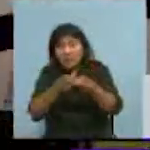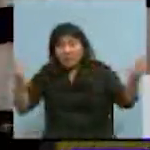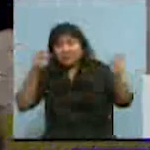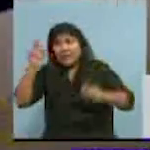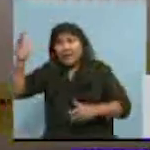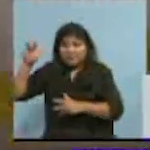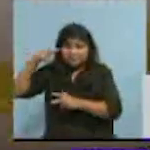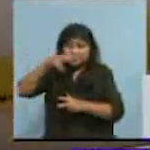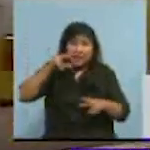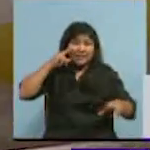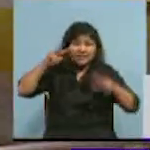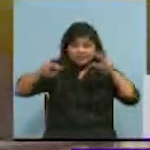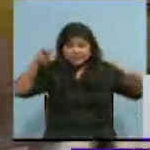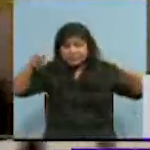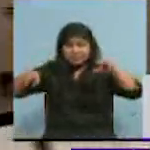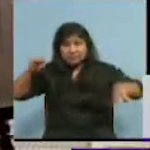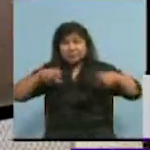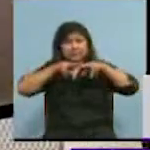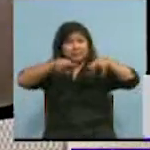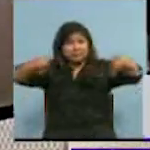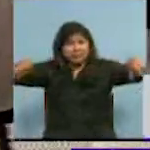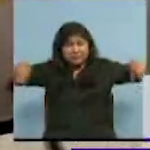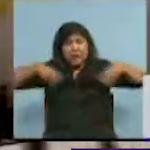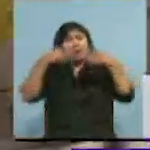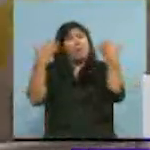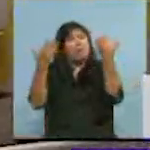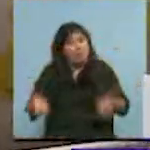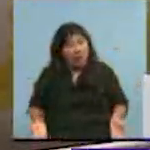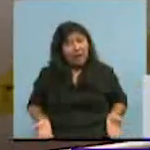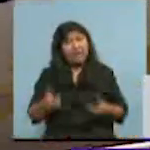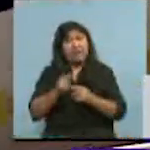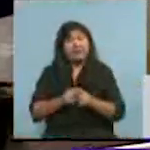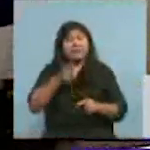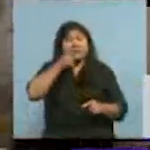aéreo, puede volar en altitud, que esa era otra cuestión que